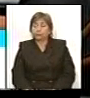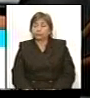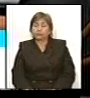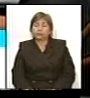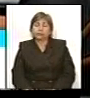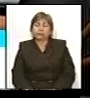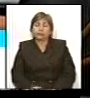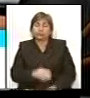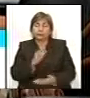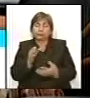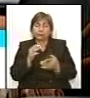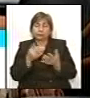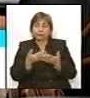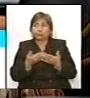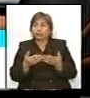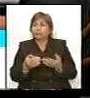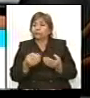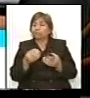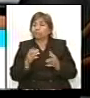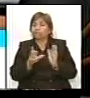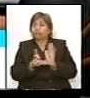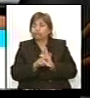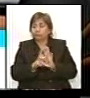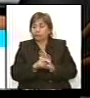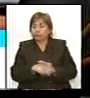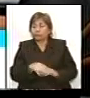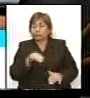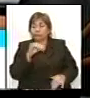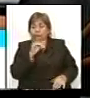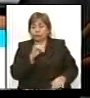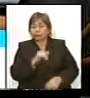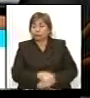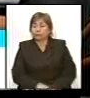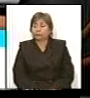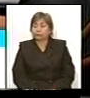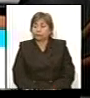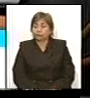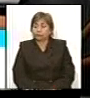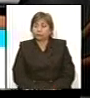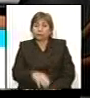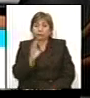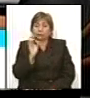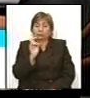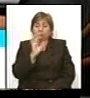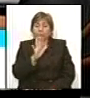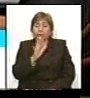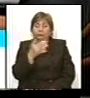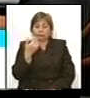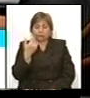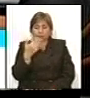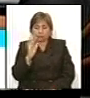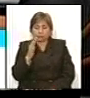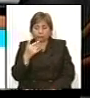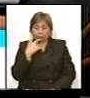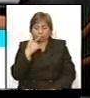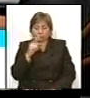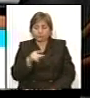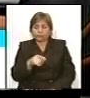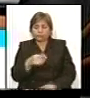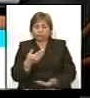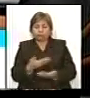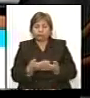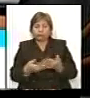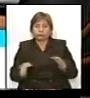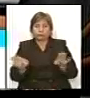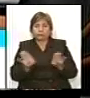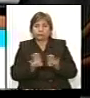corresponde a la parte técnica y legal. Y de esos 75, digamos que ya tenemos el dato